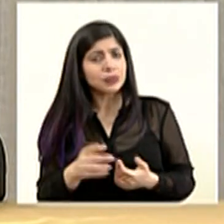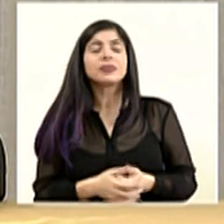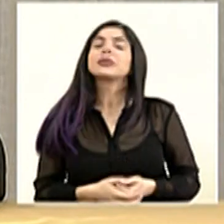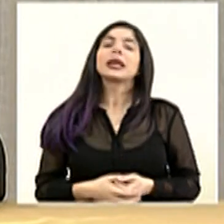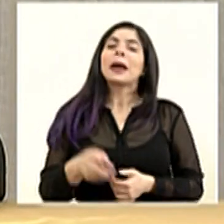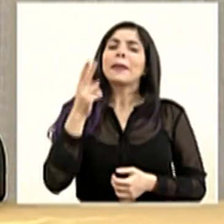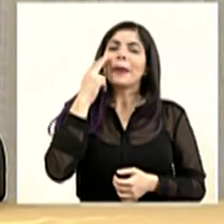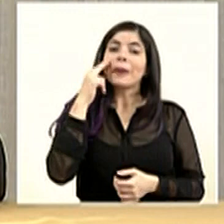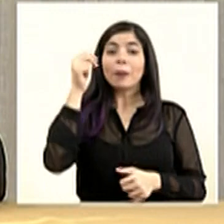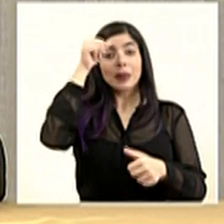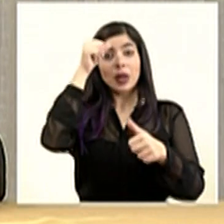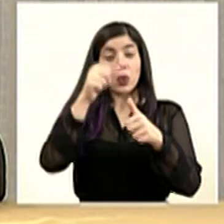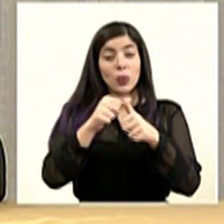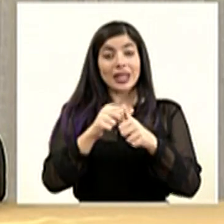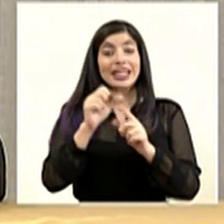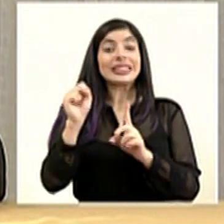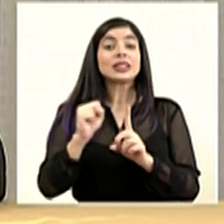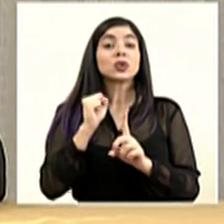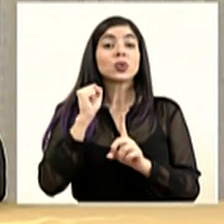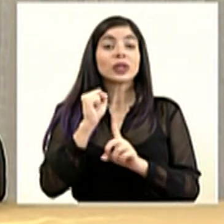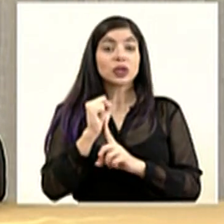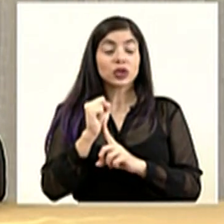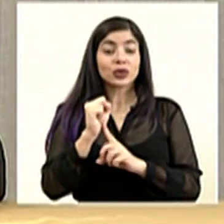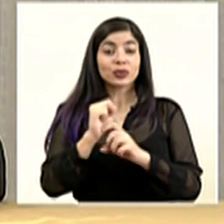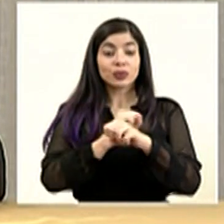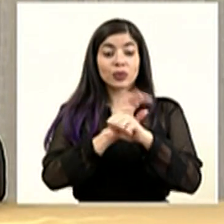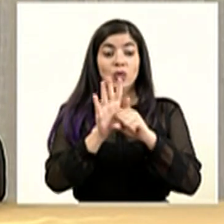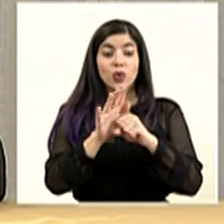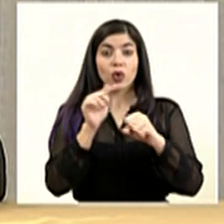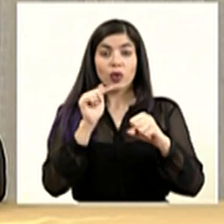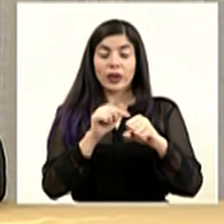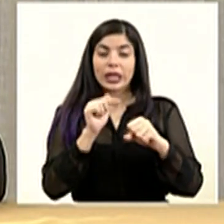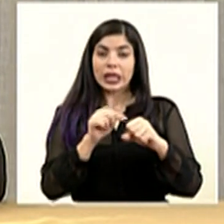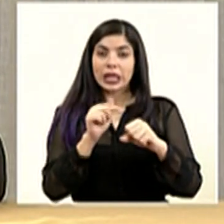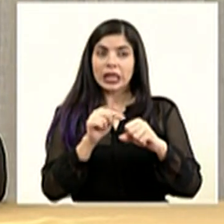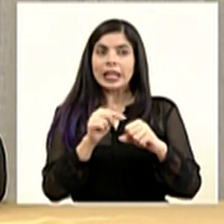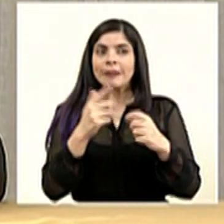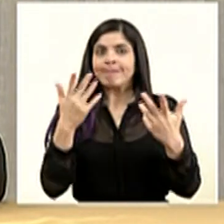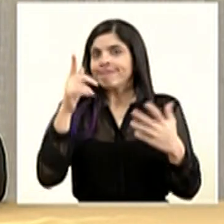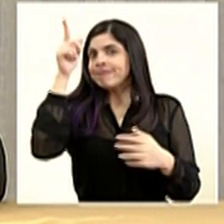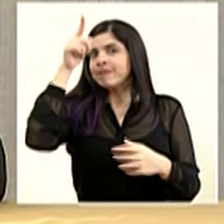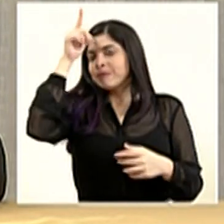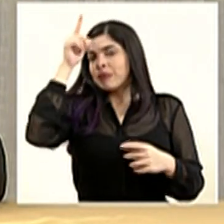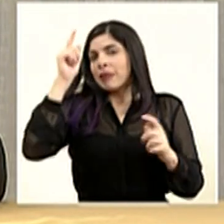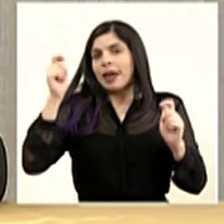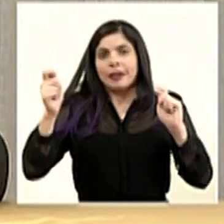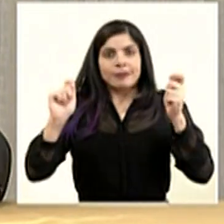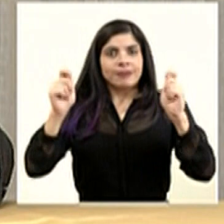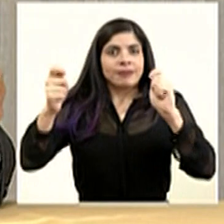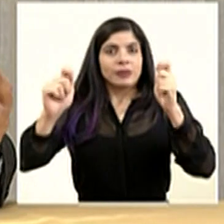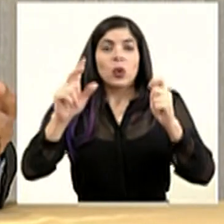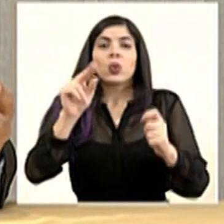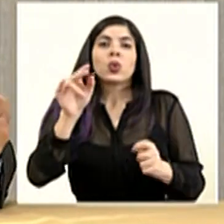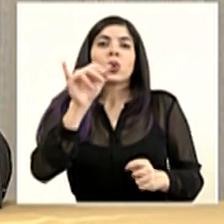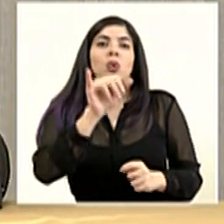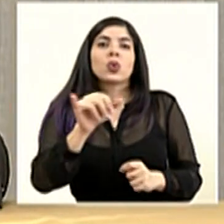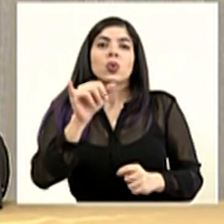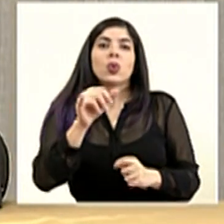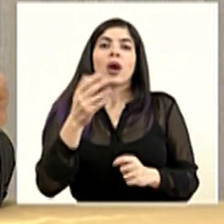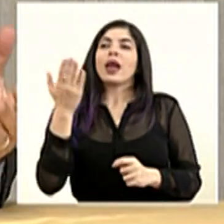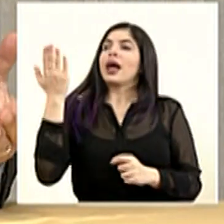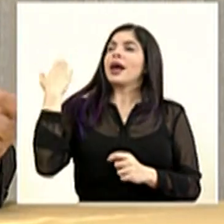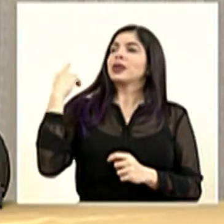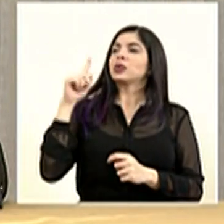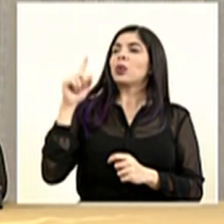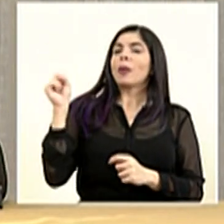Vamos a ver, recordemos que la situación del COVID-19 obviamente va evolucionando. No es lo mismo hablar de lo que teníamos hace